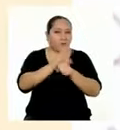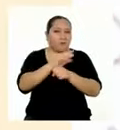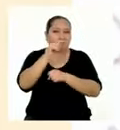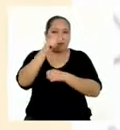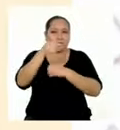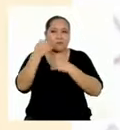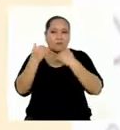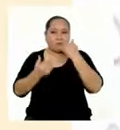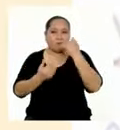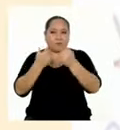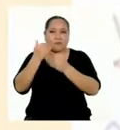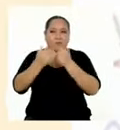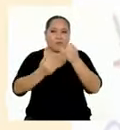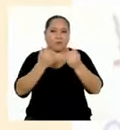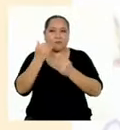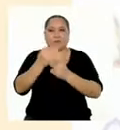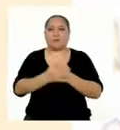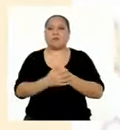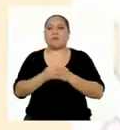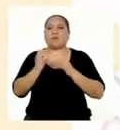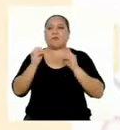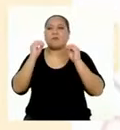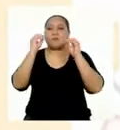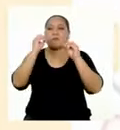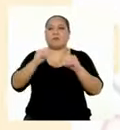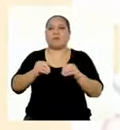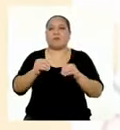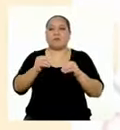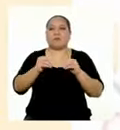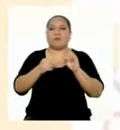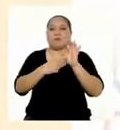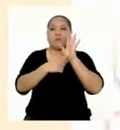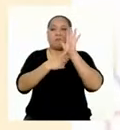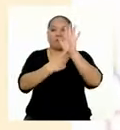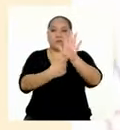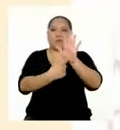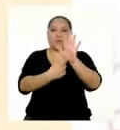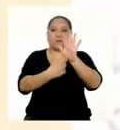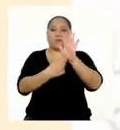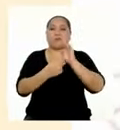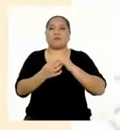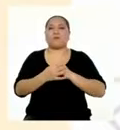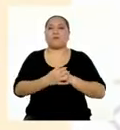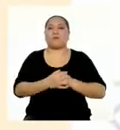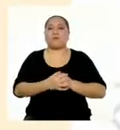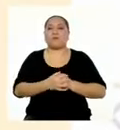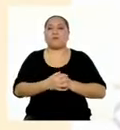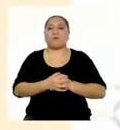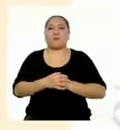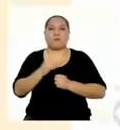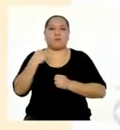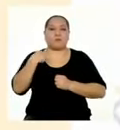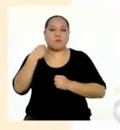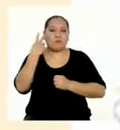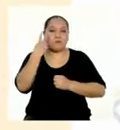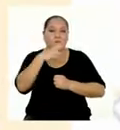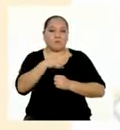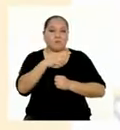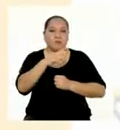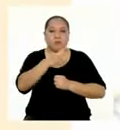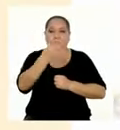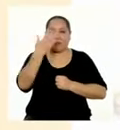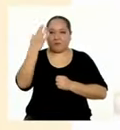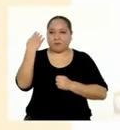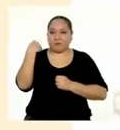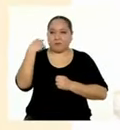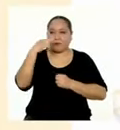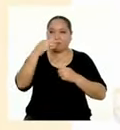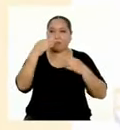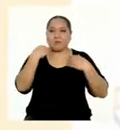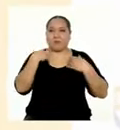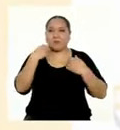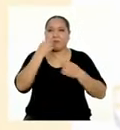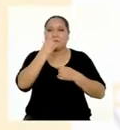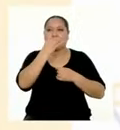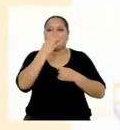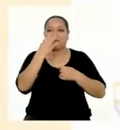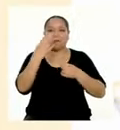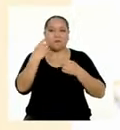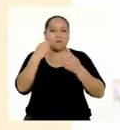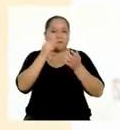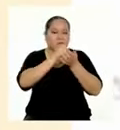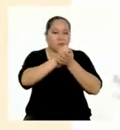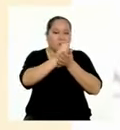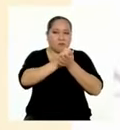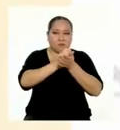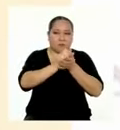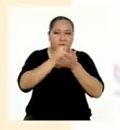de producción de textos es generar una presentación. Vi hace un rato que tenías un par de notas.